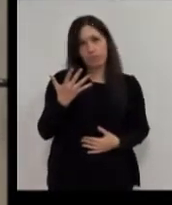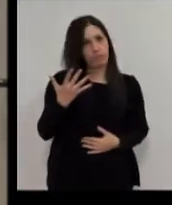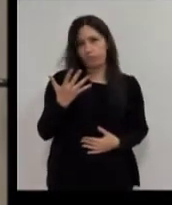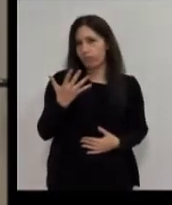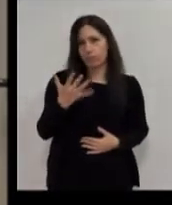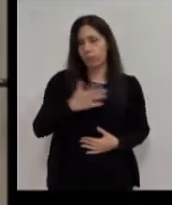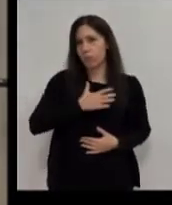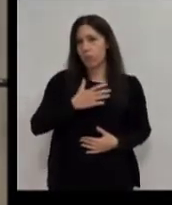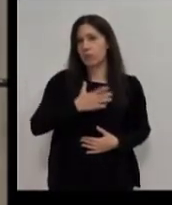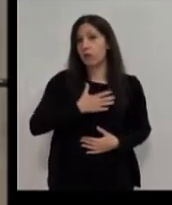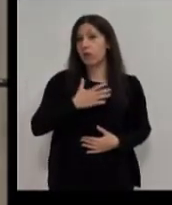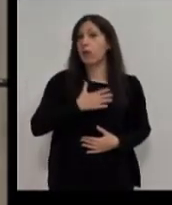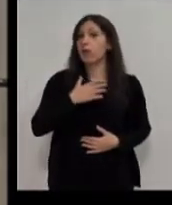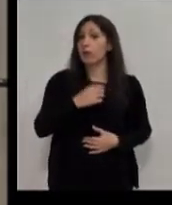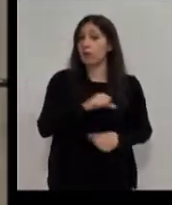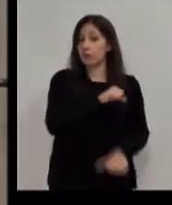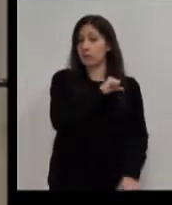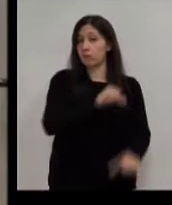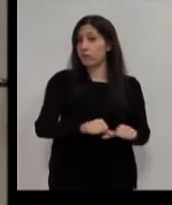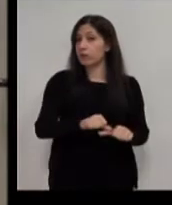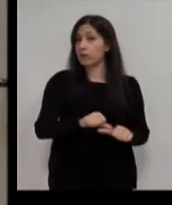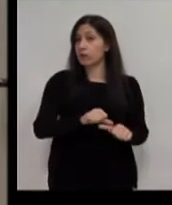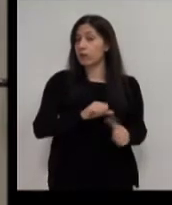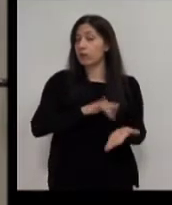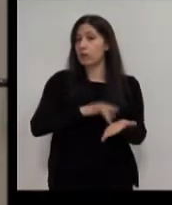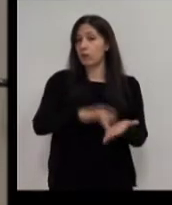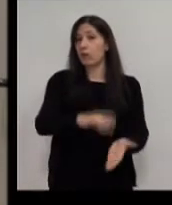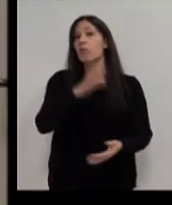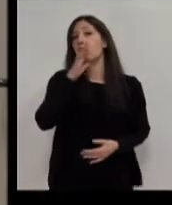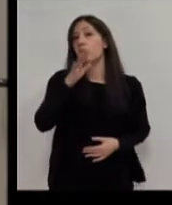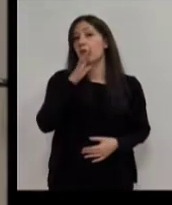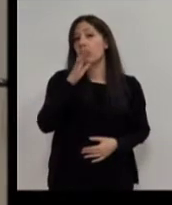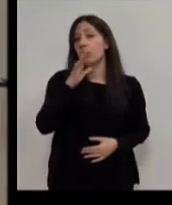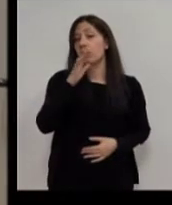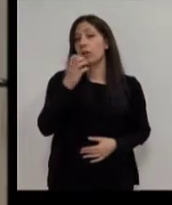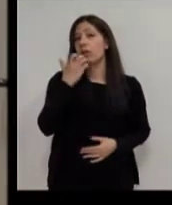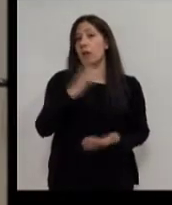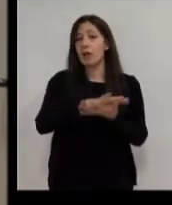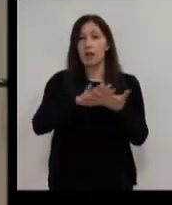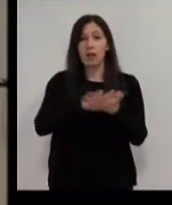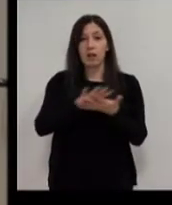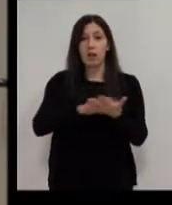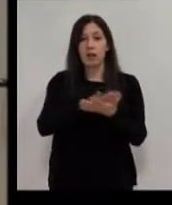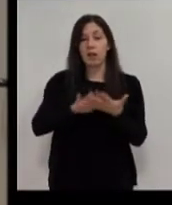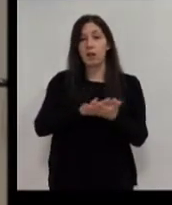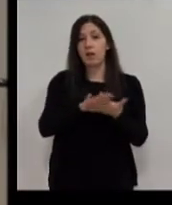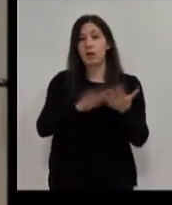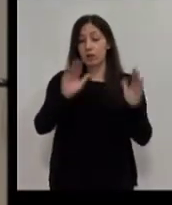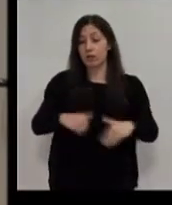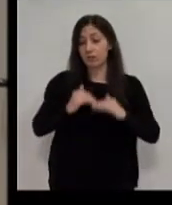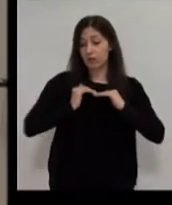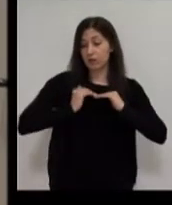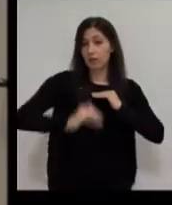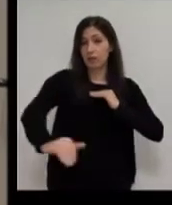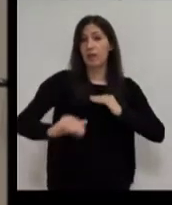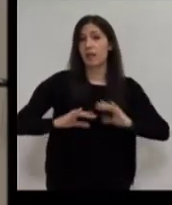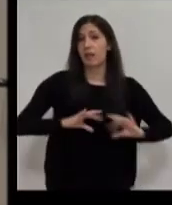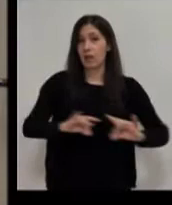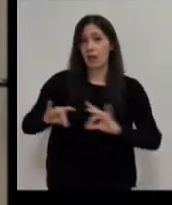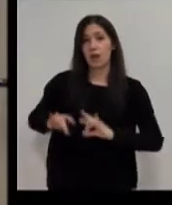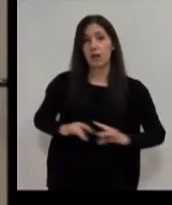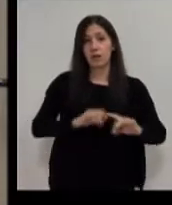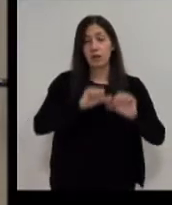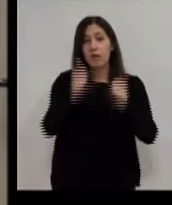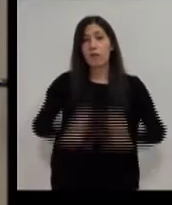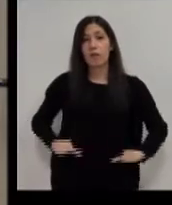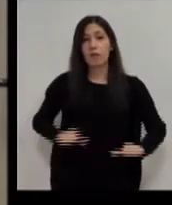desconfianzas, que esto es una cosa que se ha dado con un motivo y una razón, pero por ejemplo el tema de los encaminamientos en el